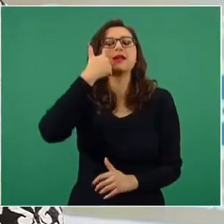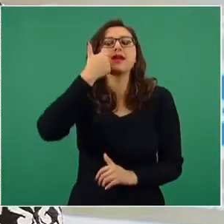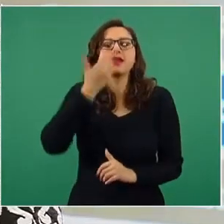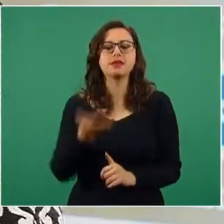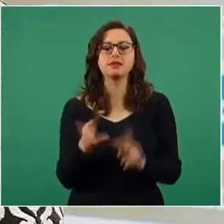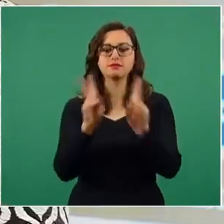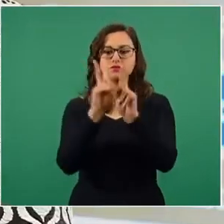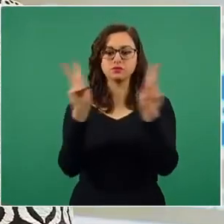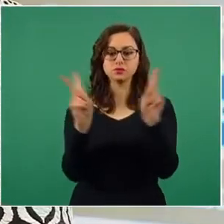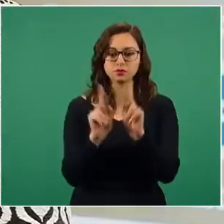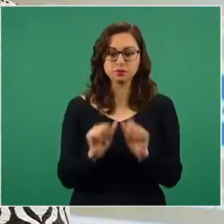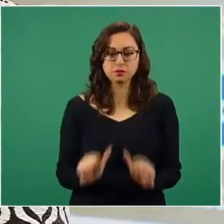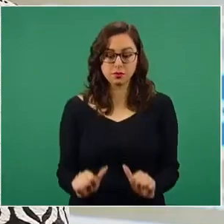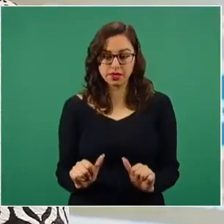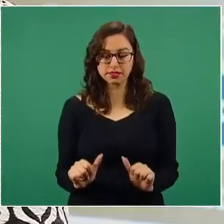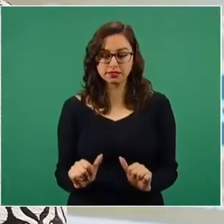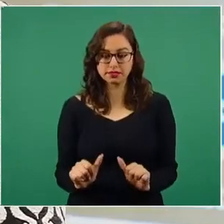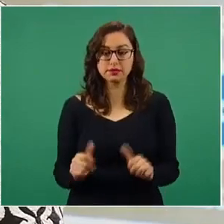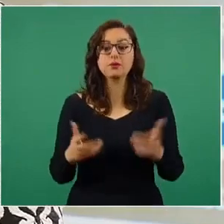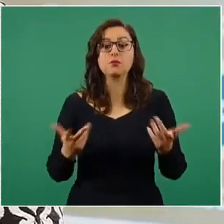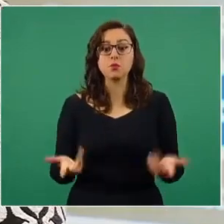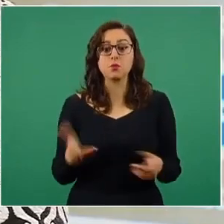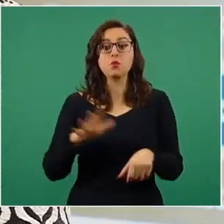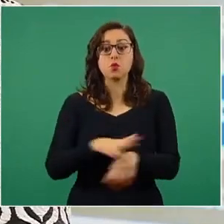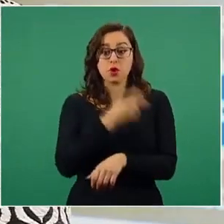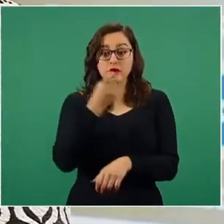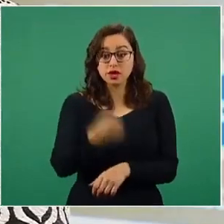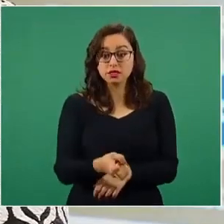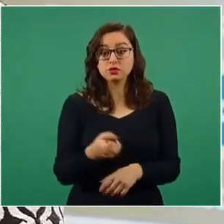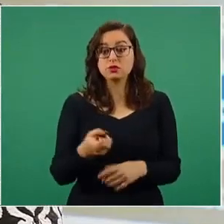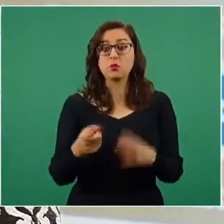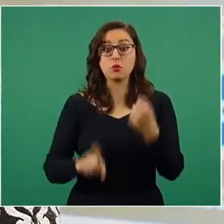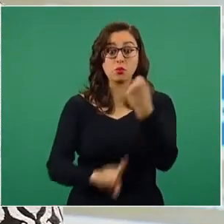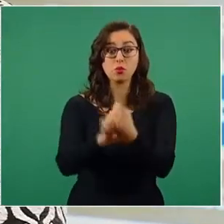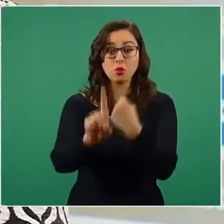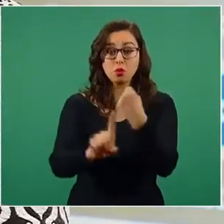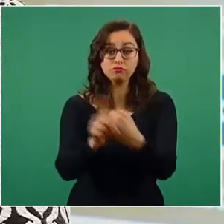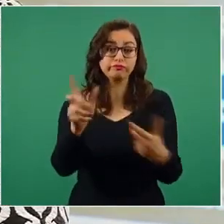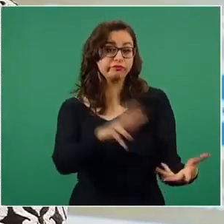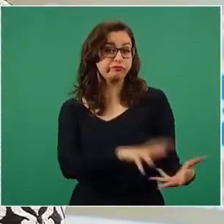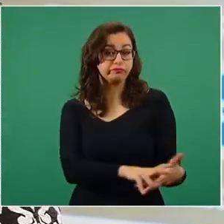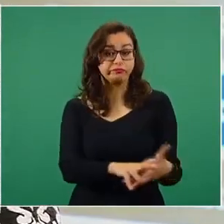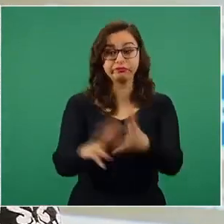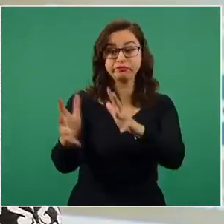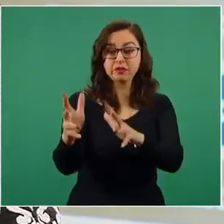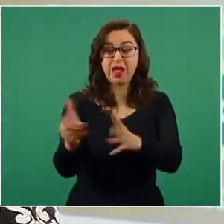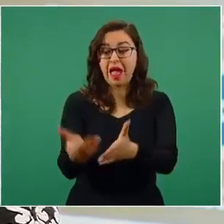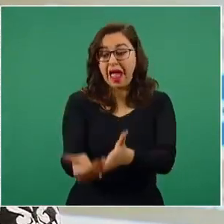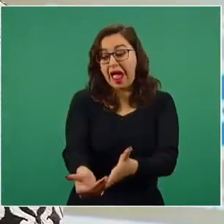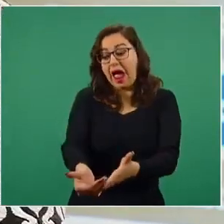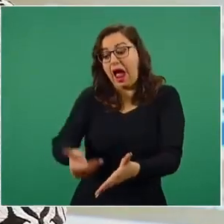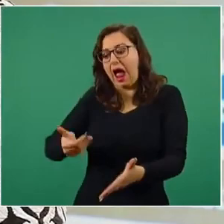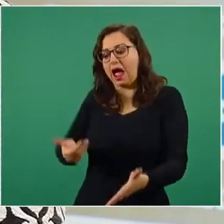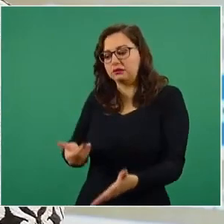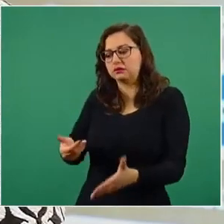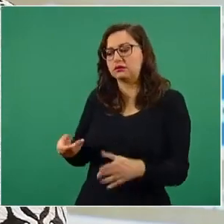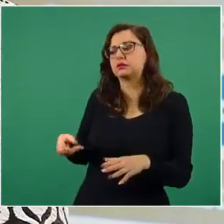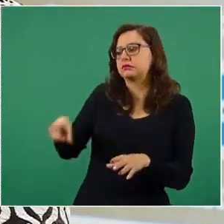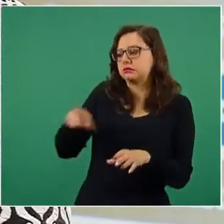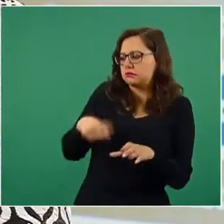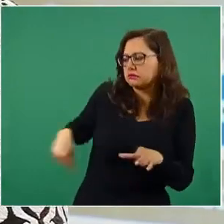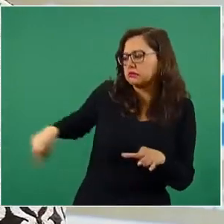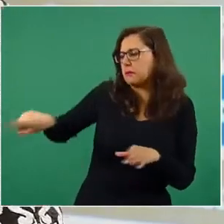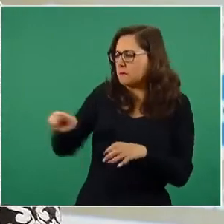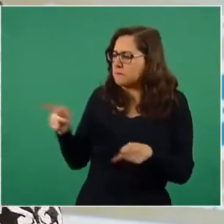Esta estrategia consiste en atender las causas que generan la violencia y apostar por el bienestar de la